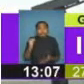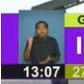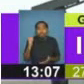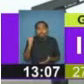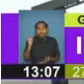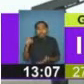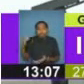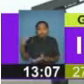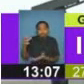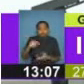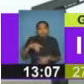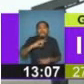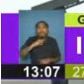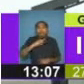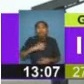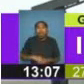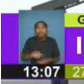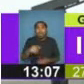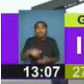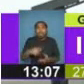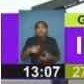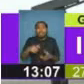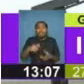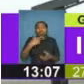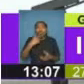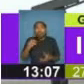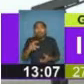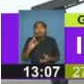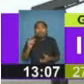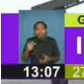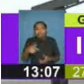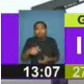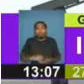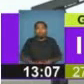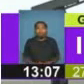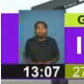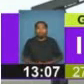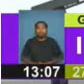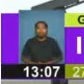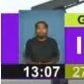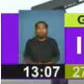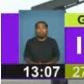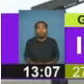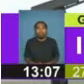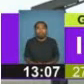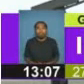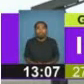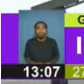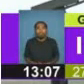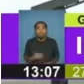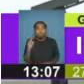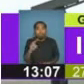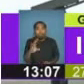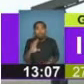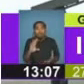República Argentina como verán todos insumos No es cierto que tienen que ver con la producción